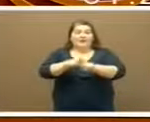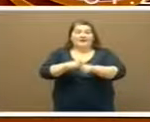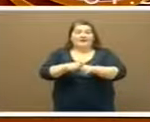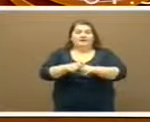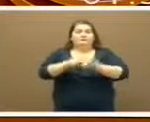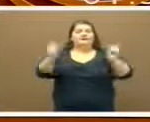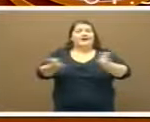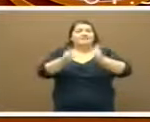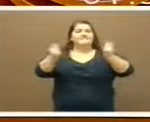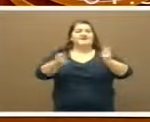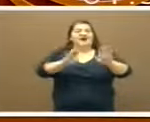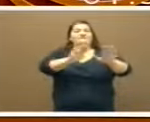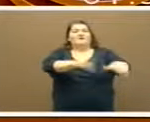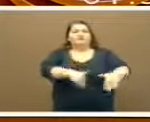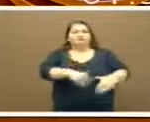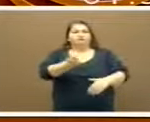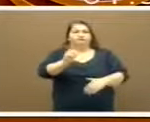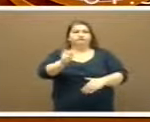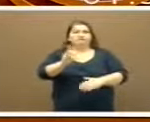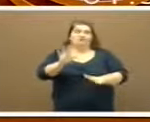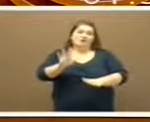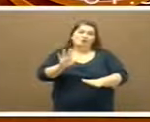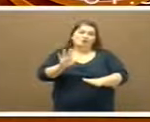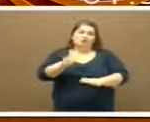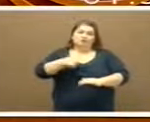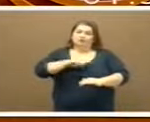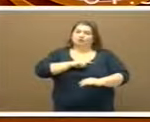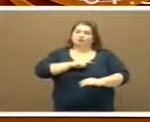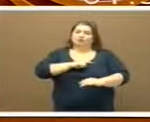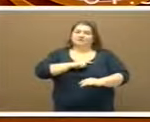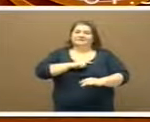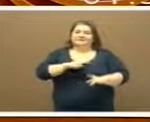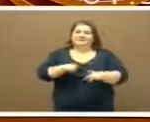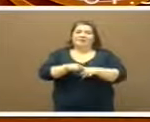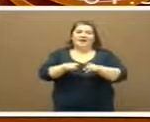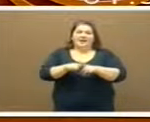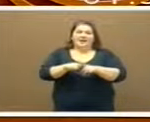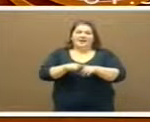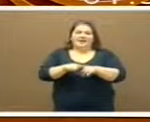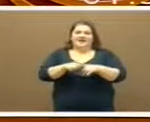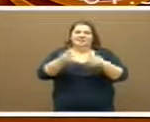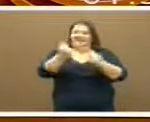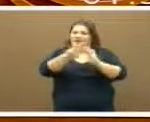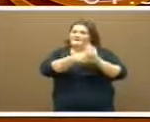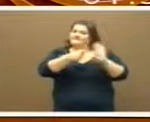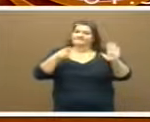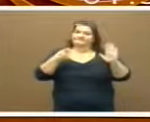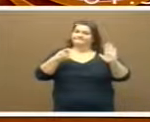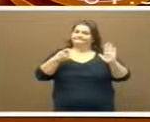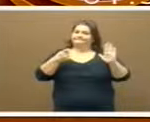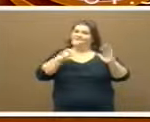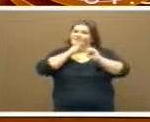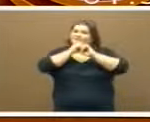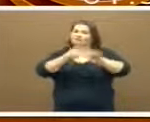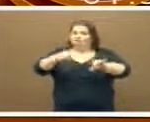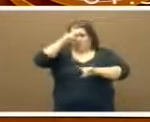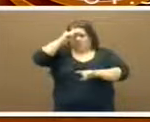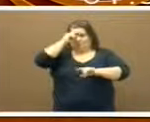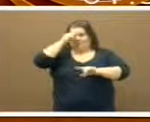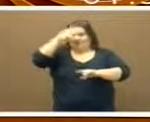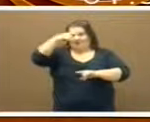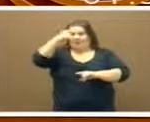una campaña a favor, pero tampoco, desde luego, estamos dispuestos a que se quite ese dinero de la difusión de la cultura